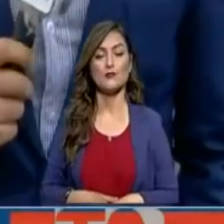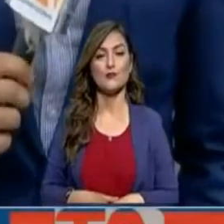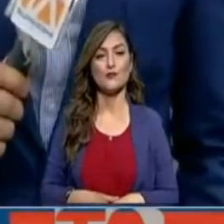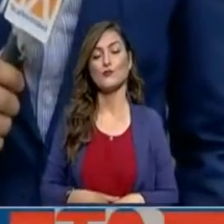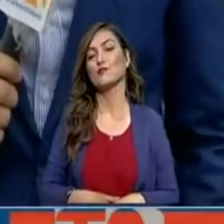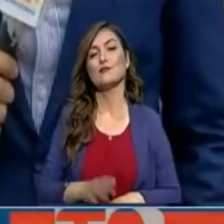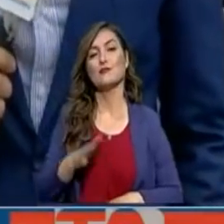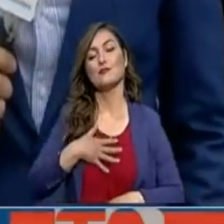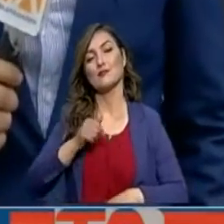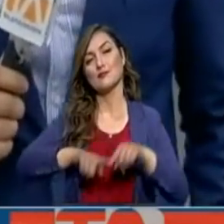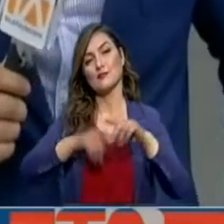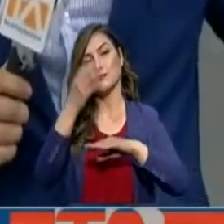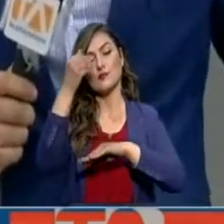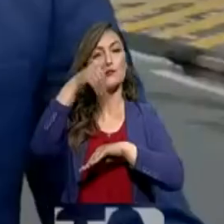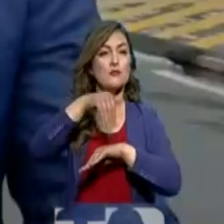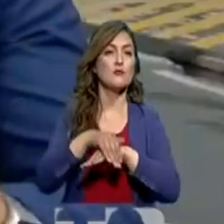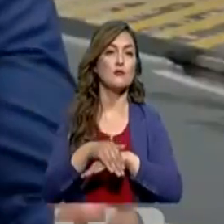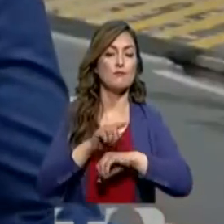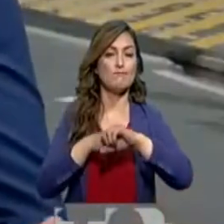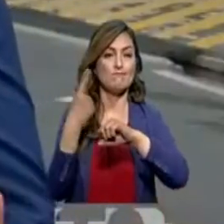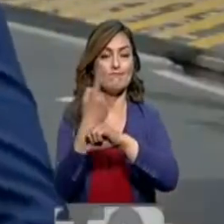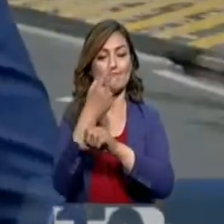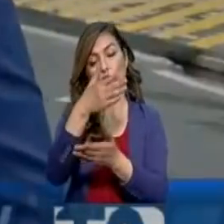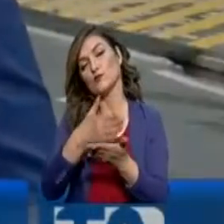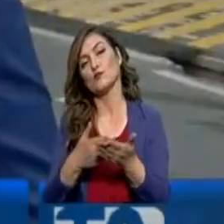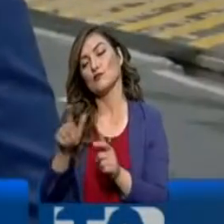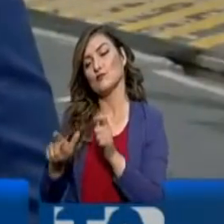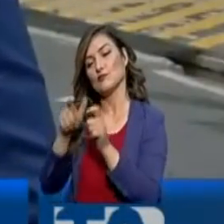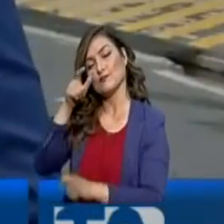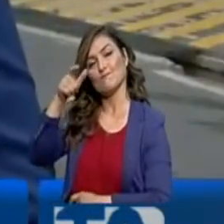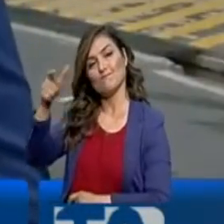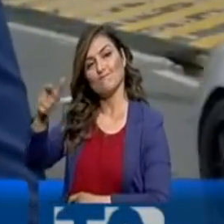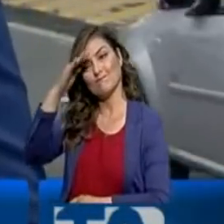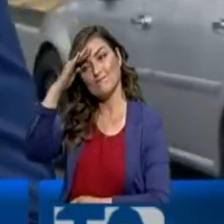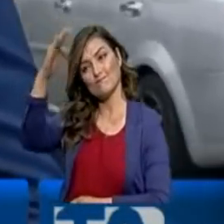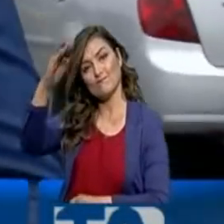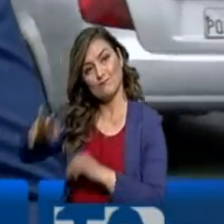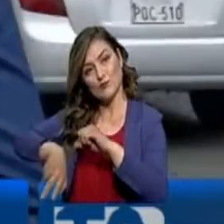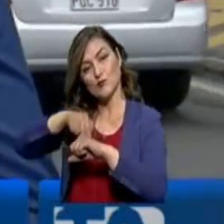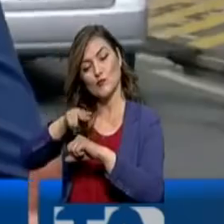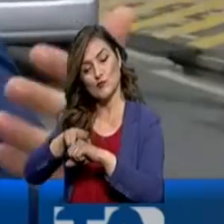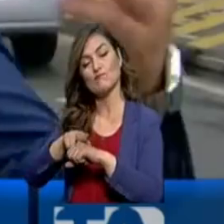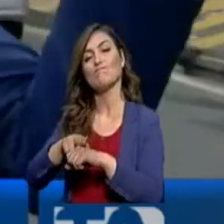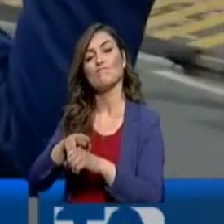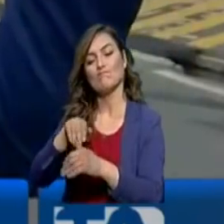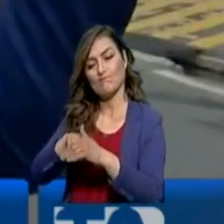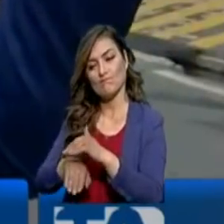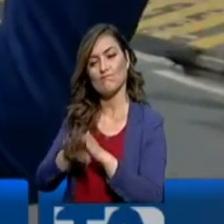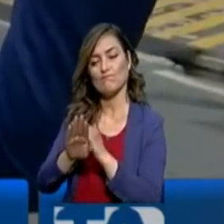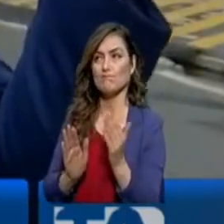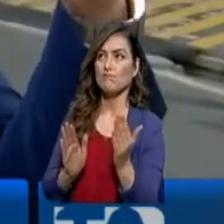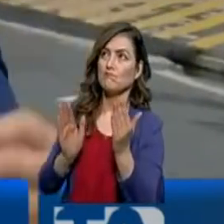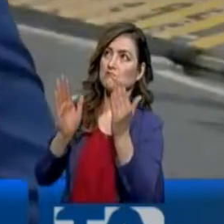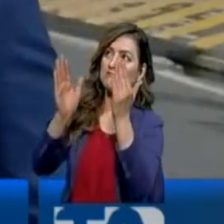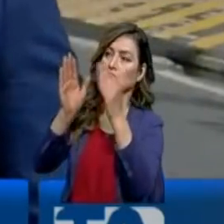Sí, ¿qué tal, amigos? Muy buenas tardes. Por cerca de una hora y media, personal de la Fiscalía y de la Policía Nacional permanecieron dentro de este, el edificio